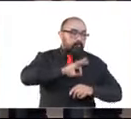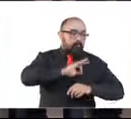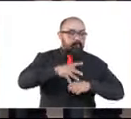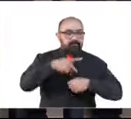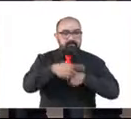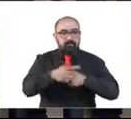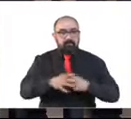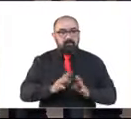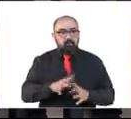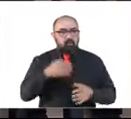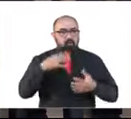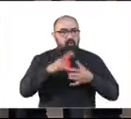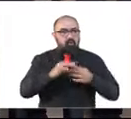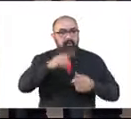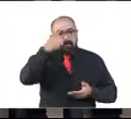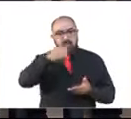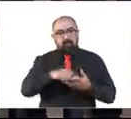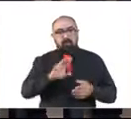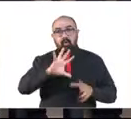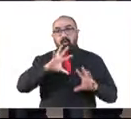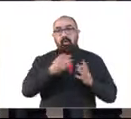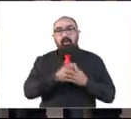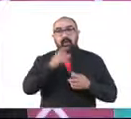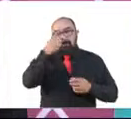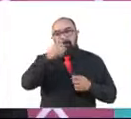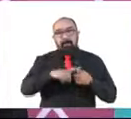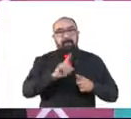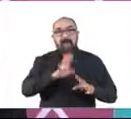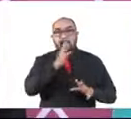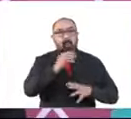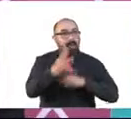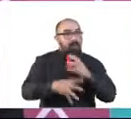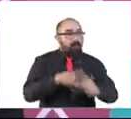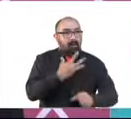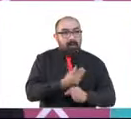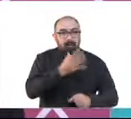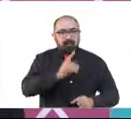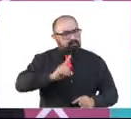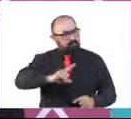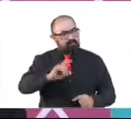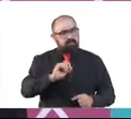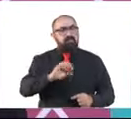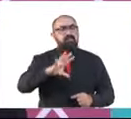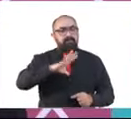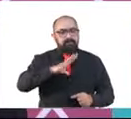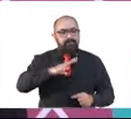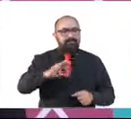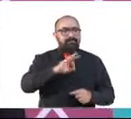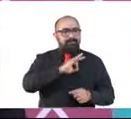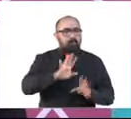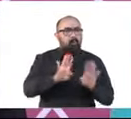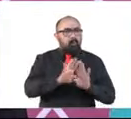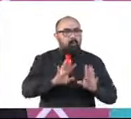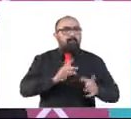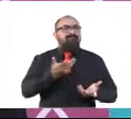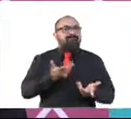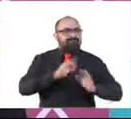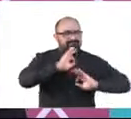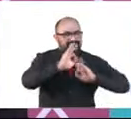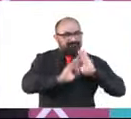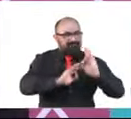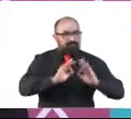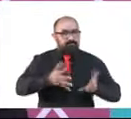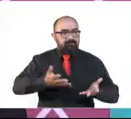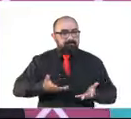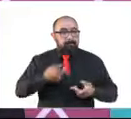pues no todo es verdaderamente irreversible o es una tragedia, sino que hay alternativas de solución. Y